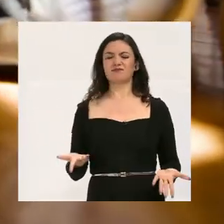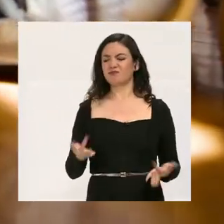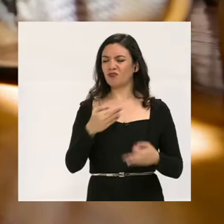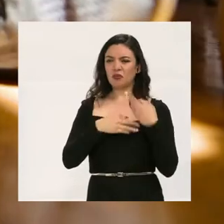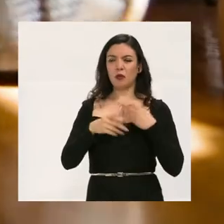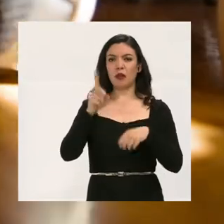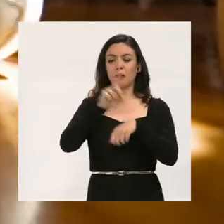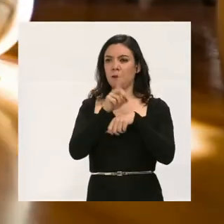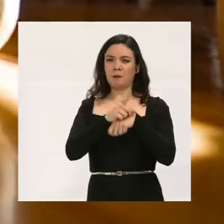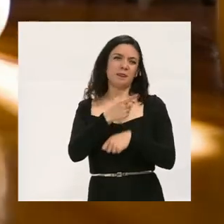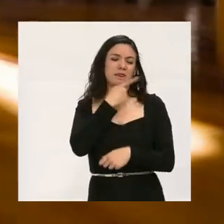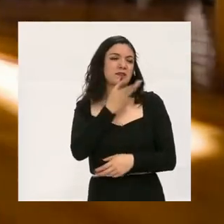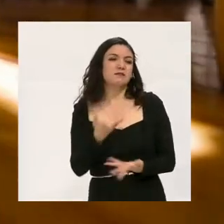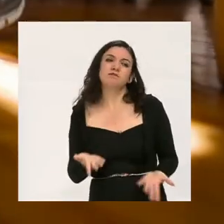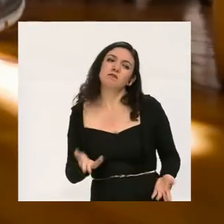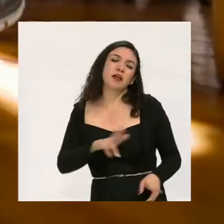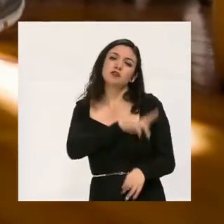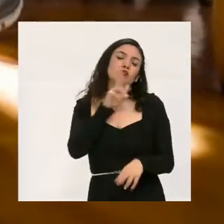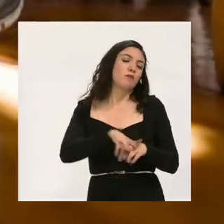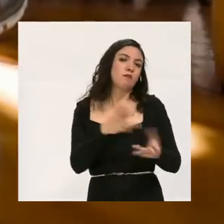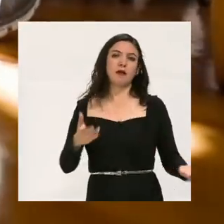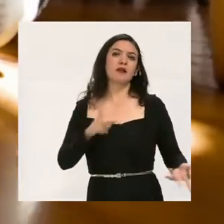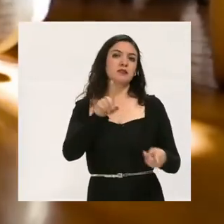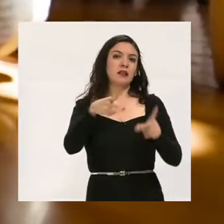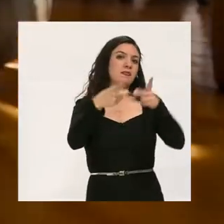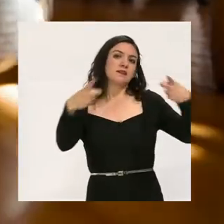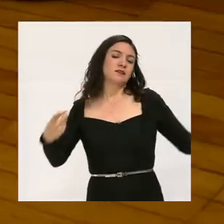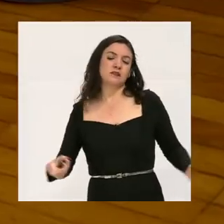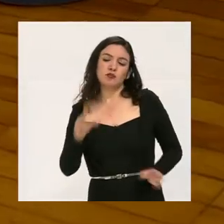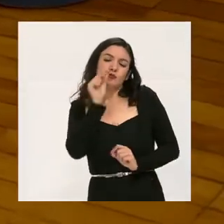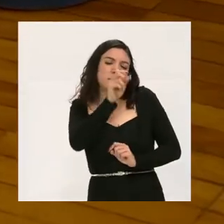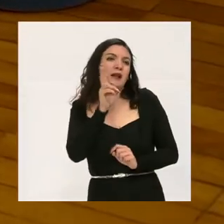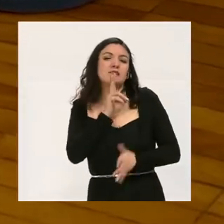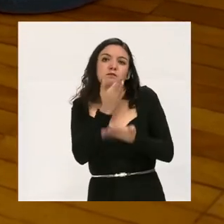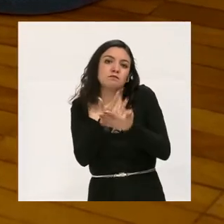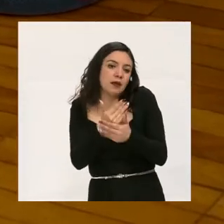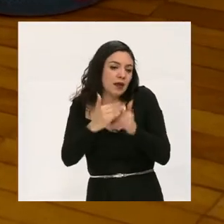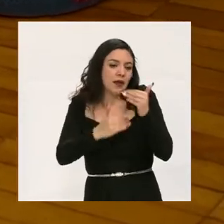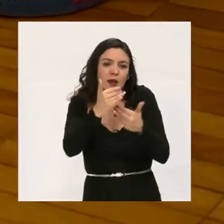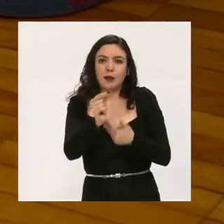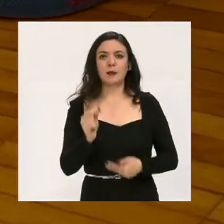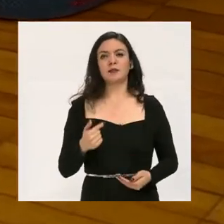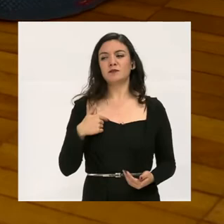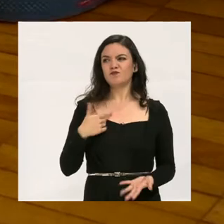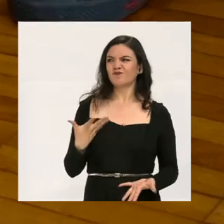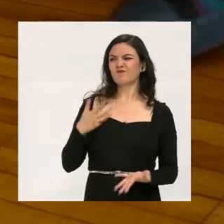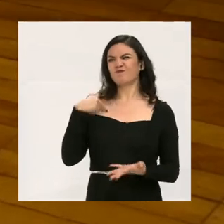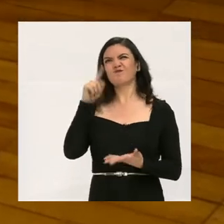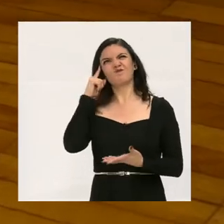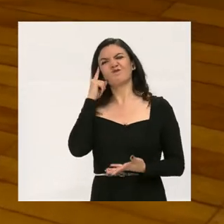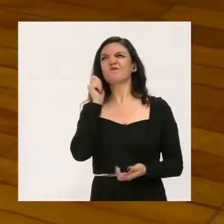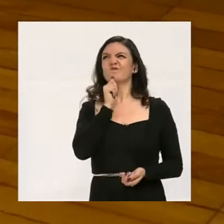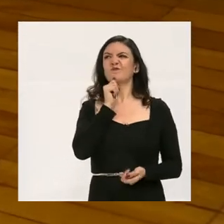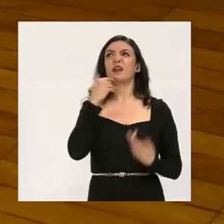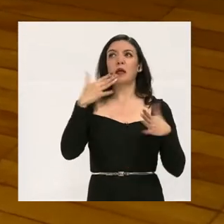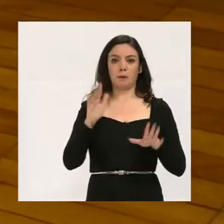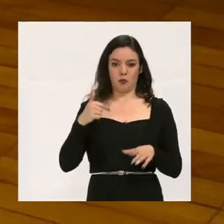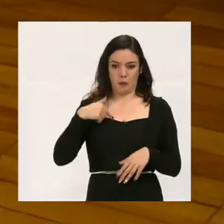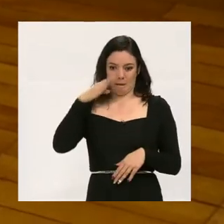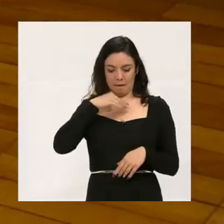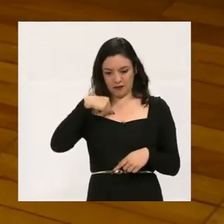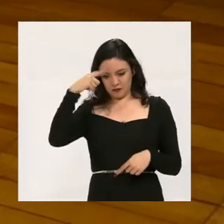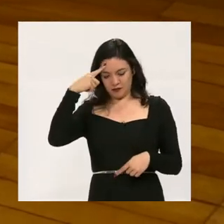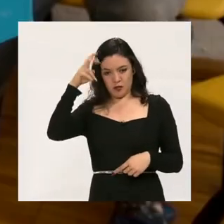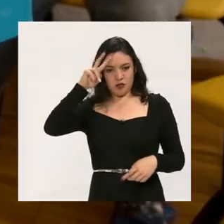bien el pediatra nos decían no pues es que es parte de pues del desarrollo o sea tienen que esperar entonces pues yo también me quedaba con la idea de